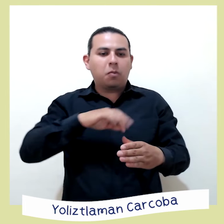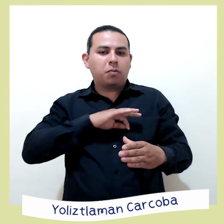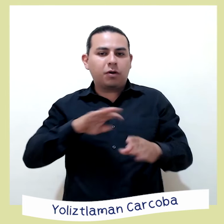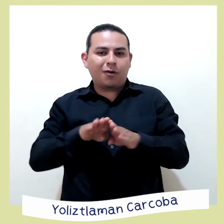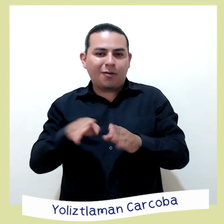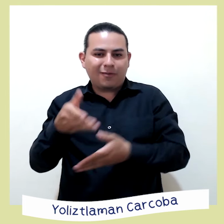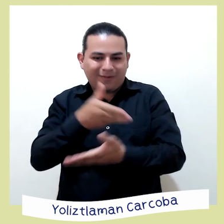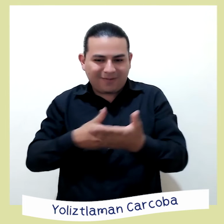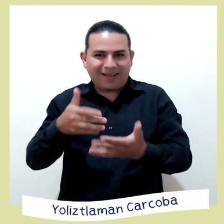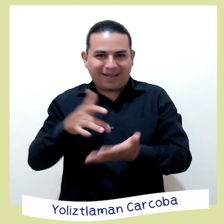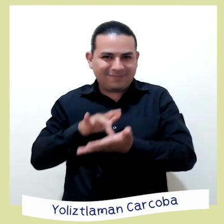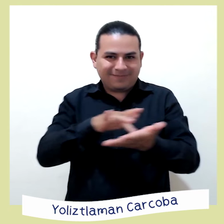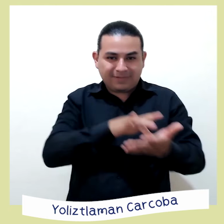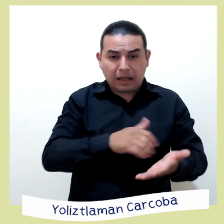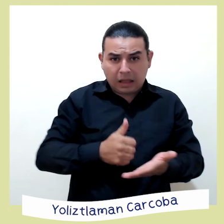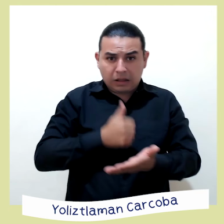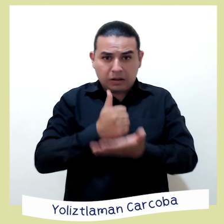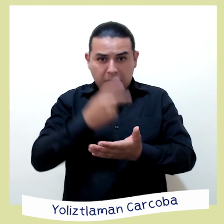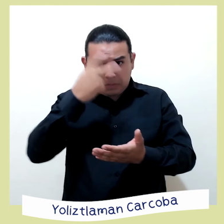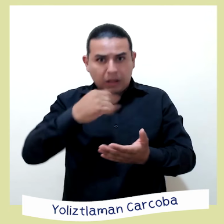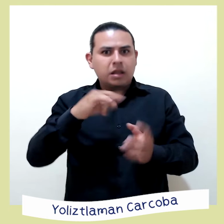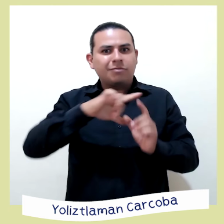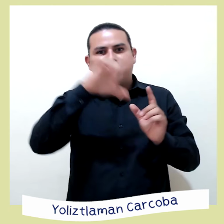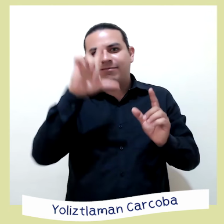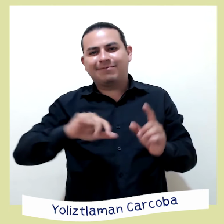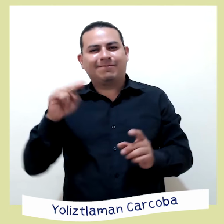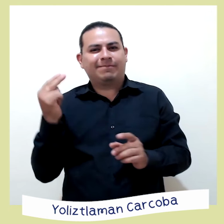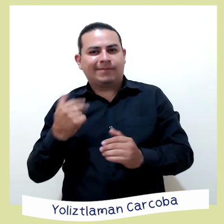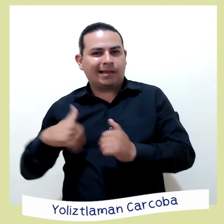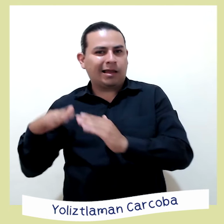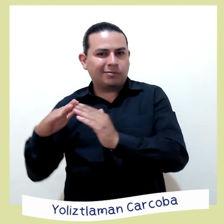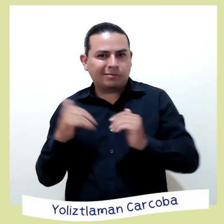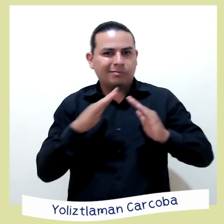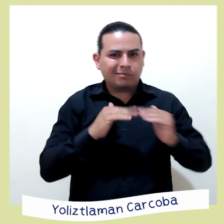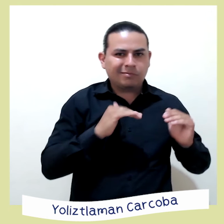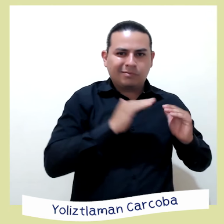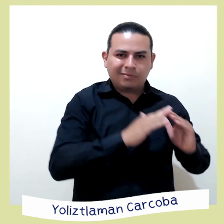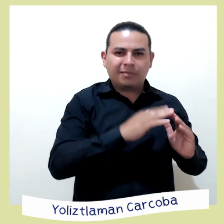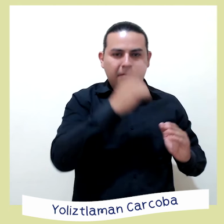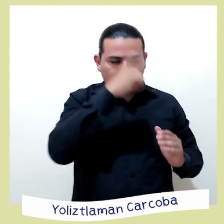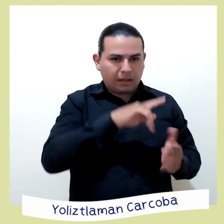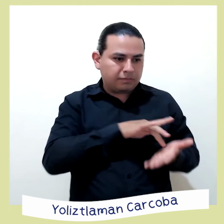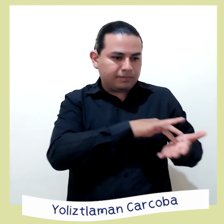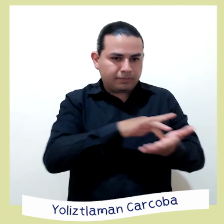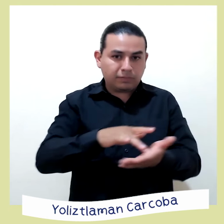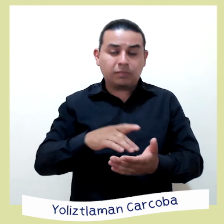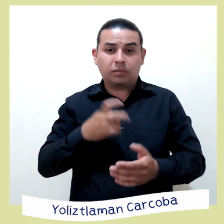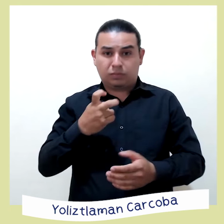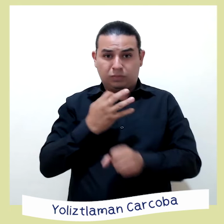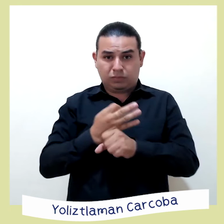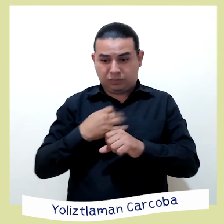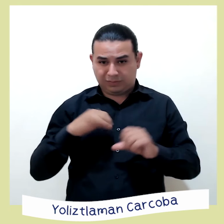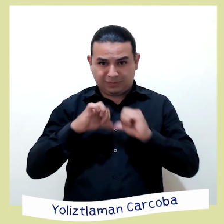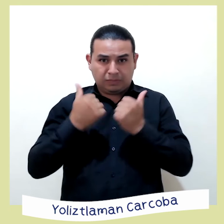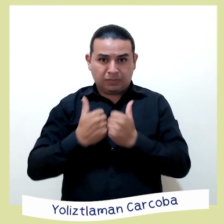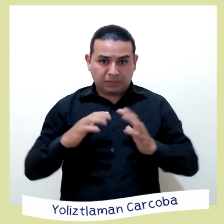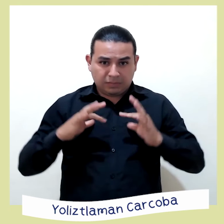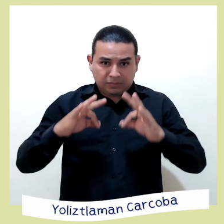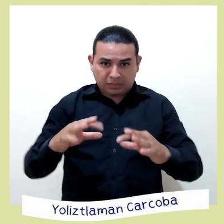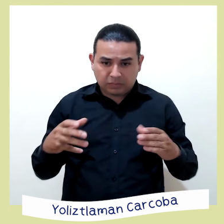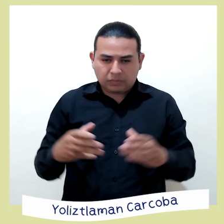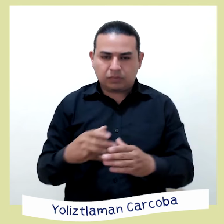tenerlos en cada una de las 16 delegaciones que hay en la Ciudad de México, en toda la